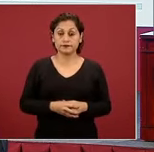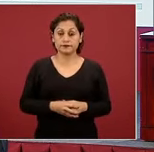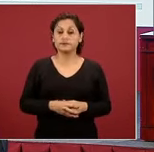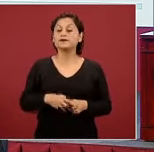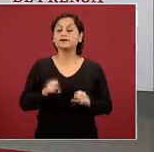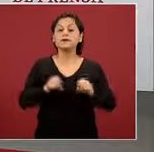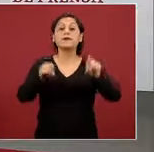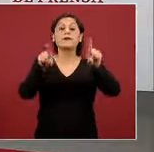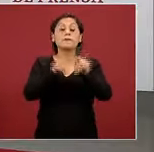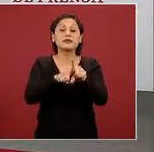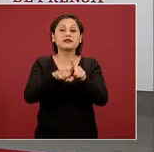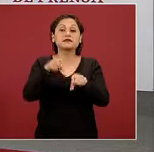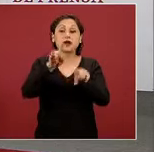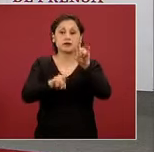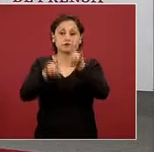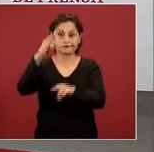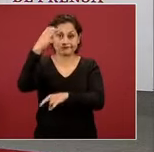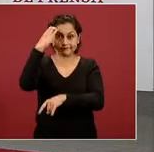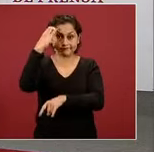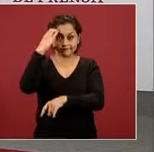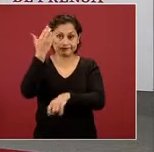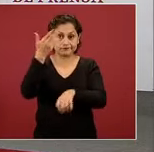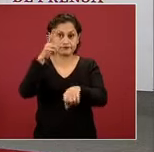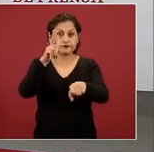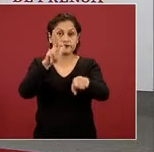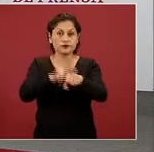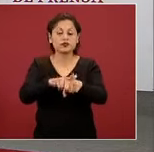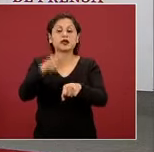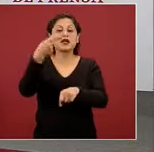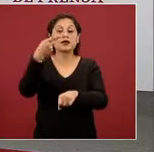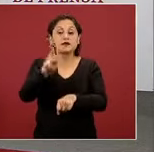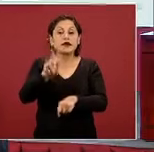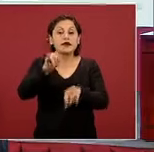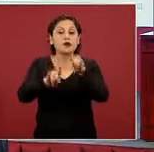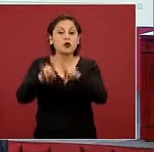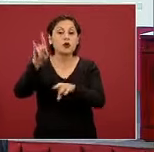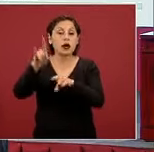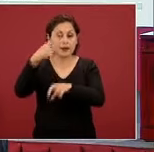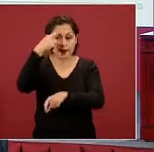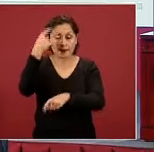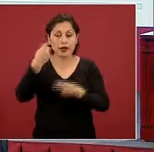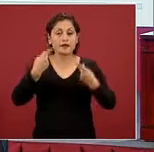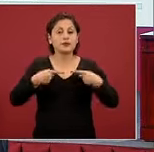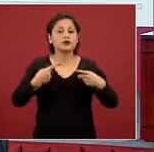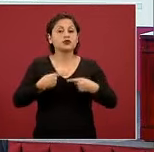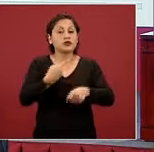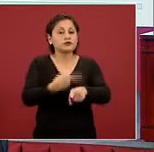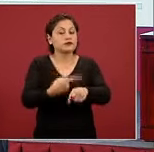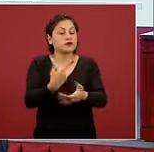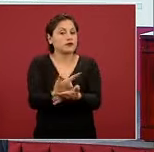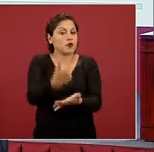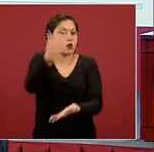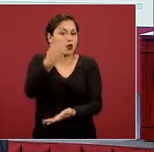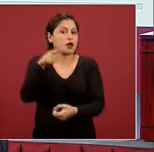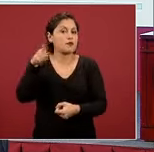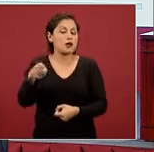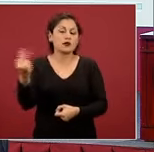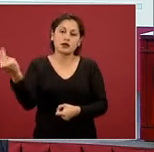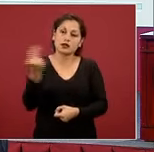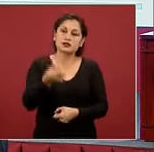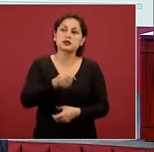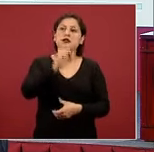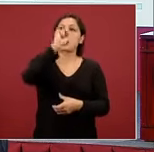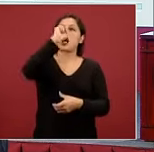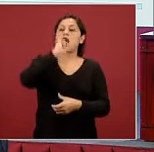pero para aquellas camas que son destinadas a personas críticamente enfermas, que necesitan ventilación mecánica y